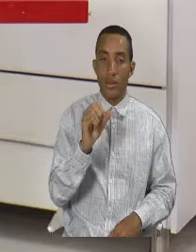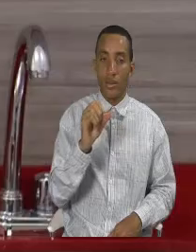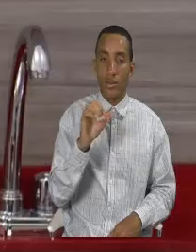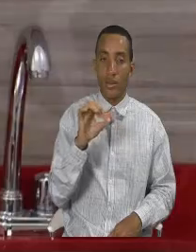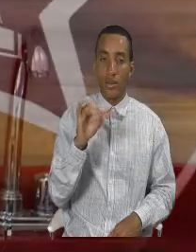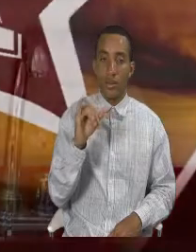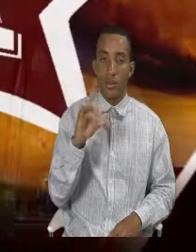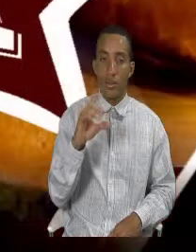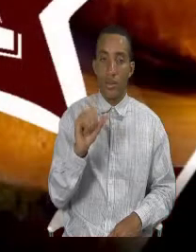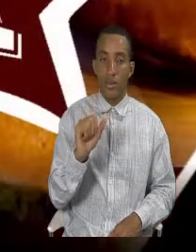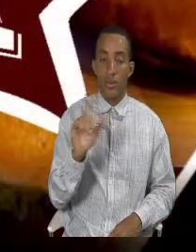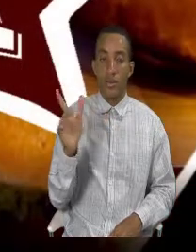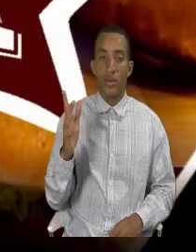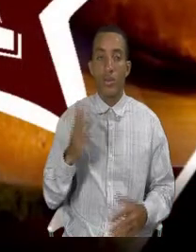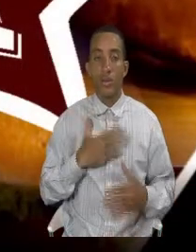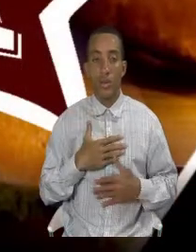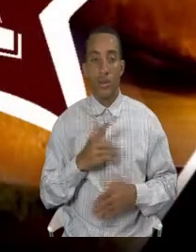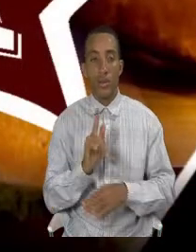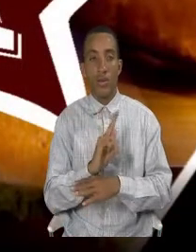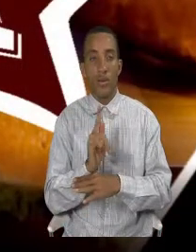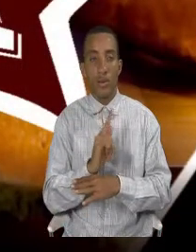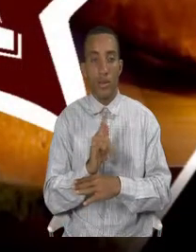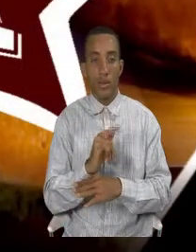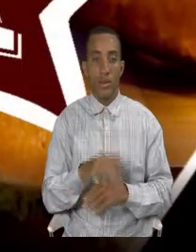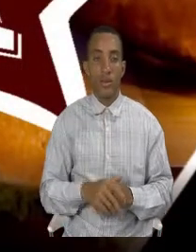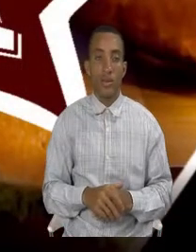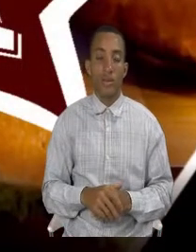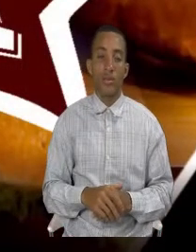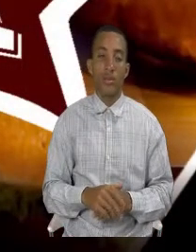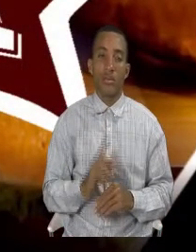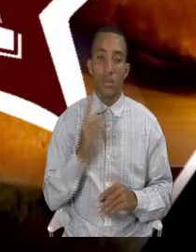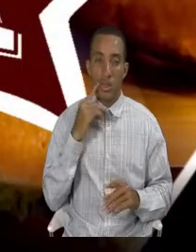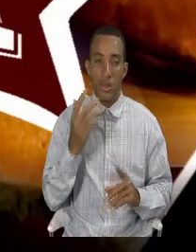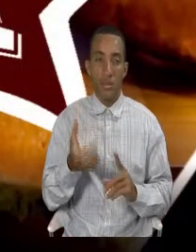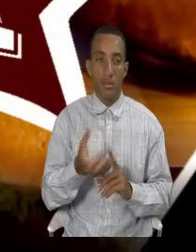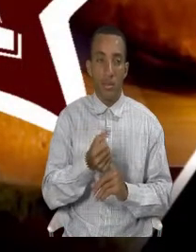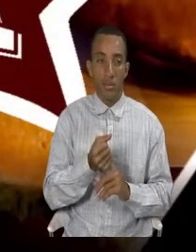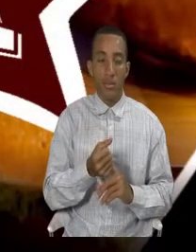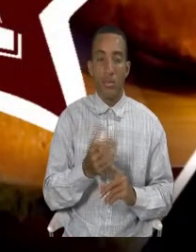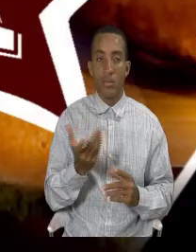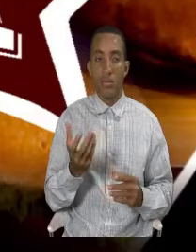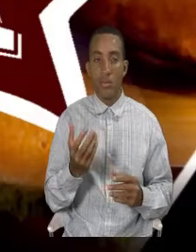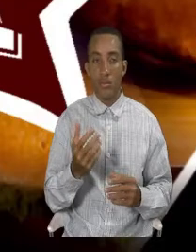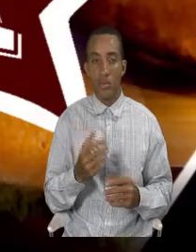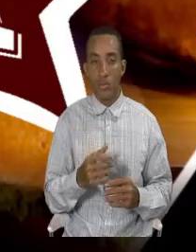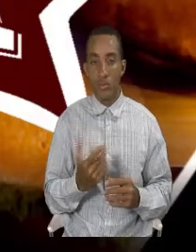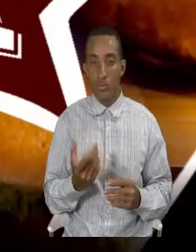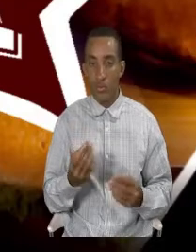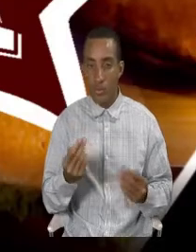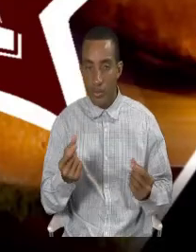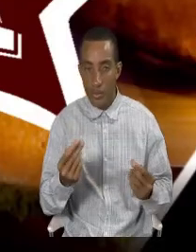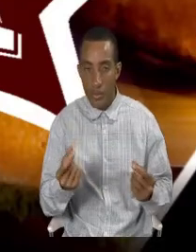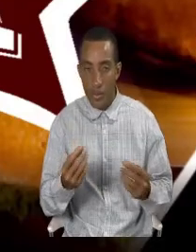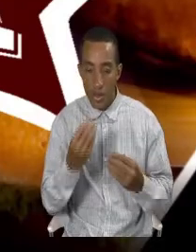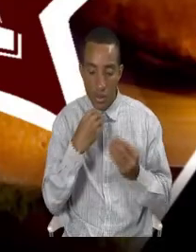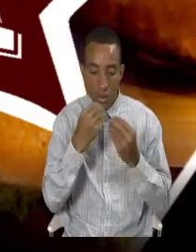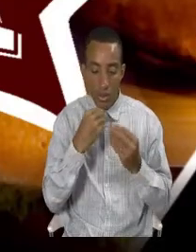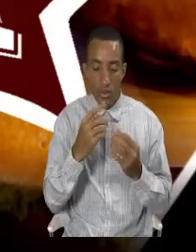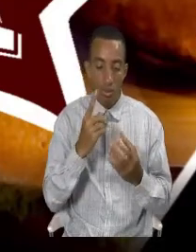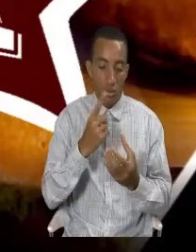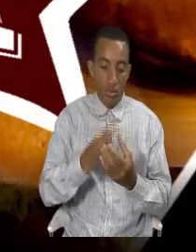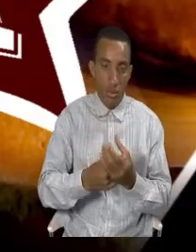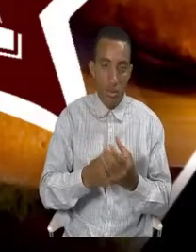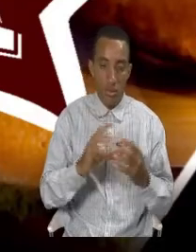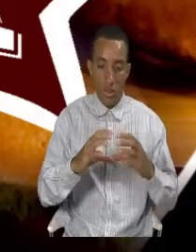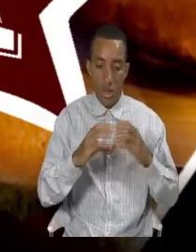mi propiedad en La Floresta, en el cual encuentran las comidas rápidas clásicas, pero comerlas